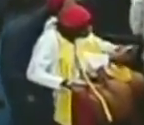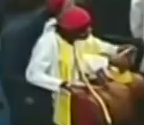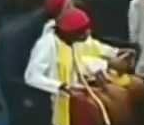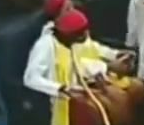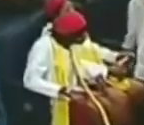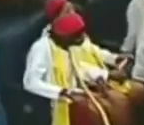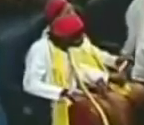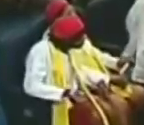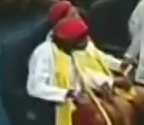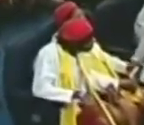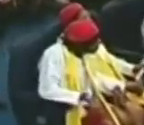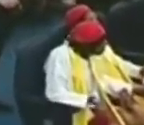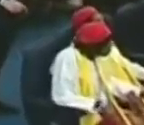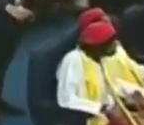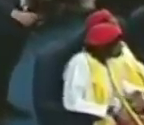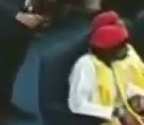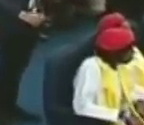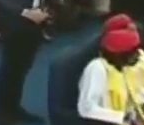parte del Plan de la Patria